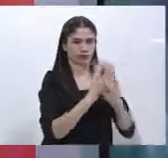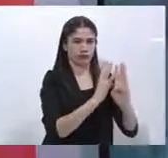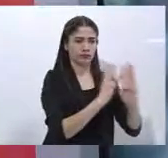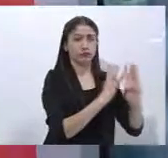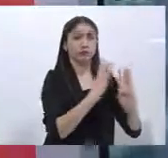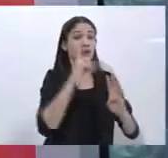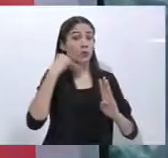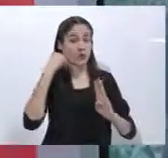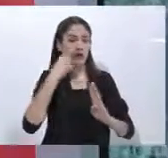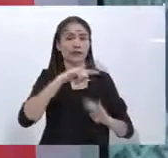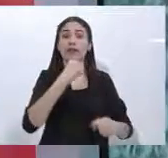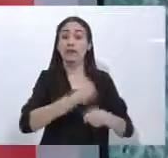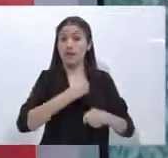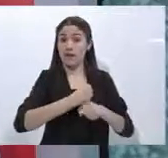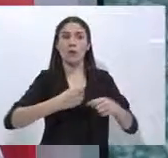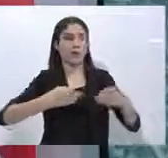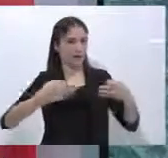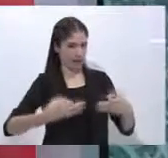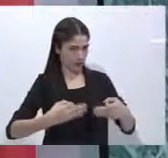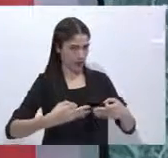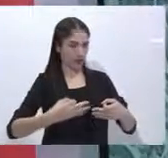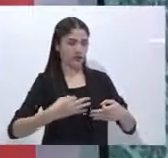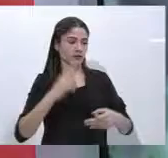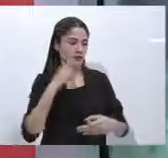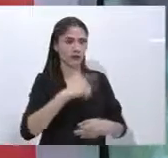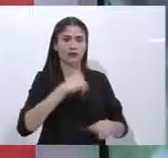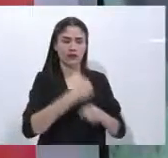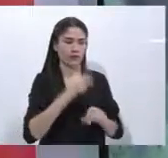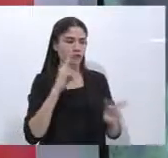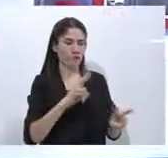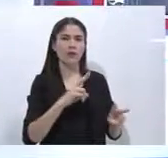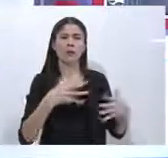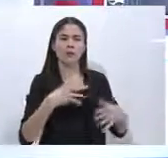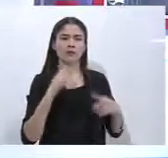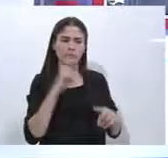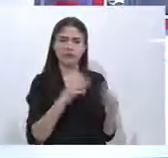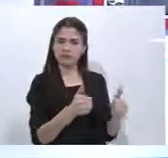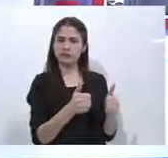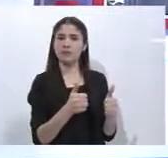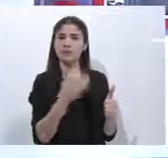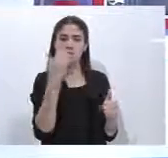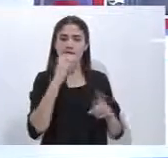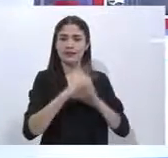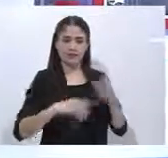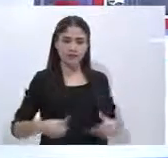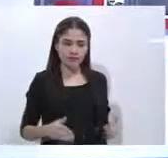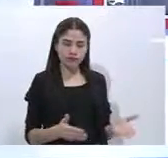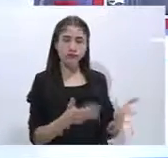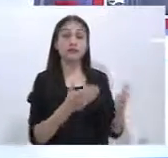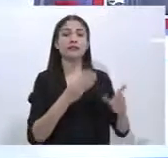en forma continua y eso es lo que nosotros buscamos buscamos hoy día ya